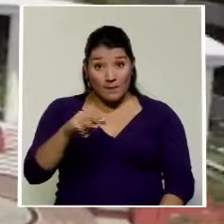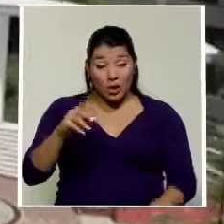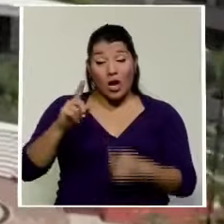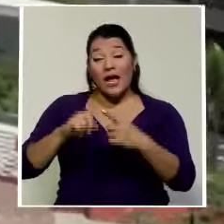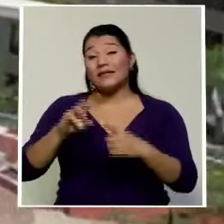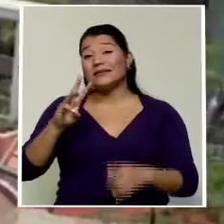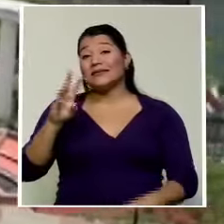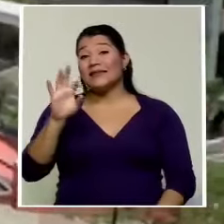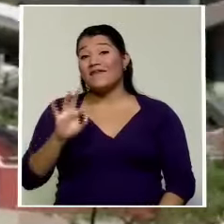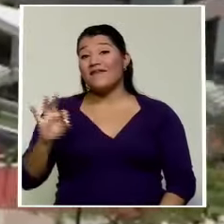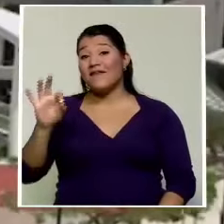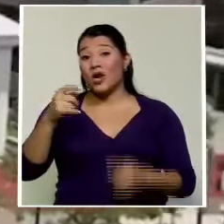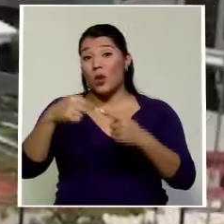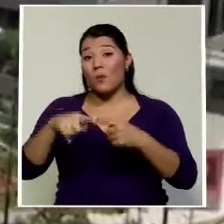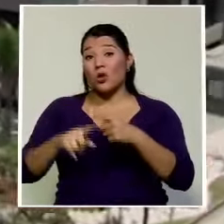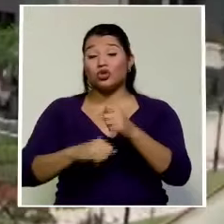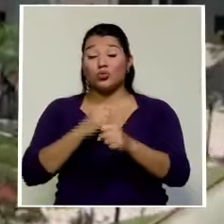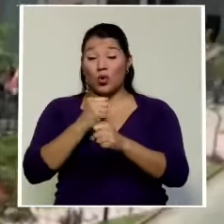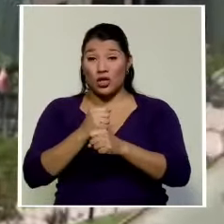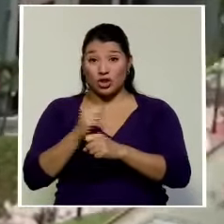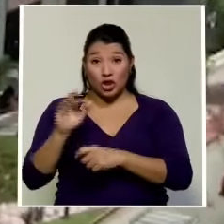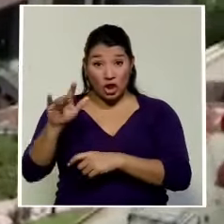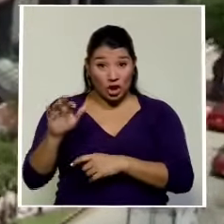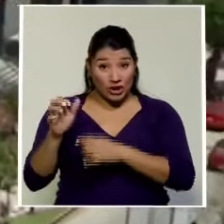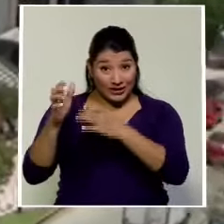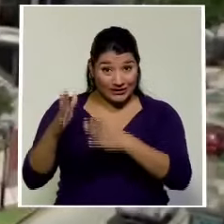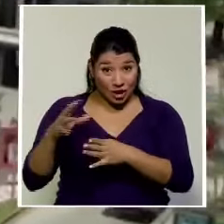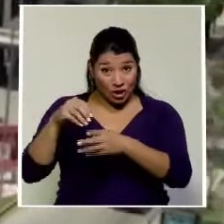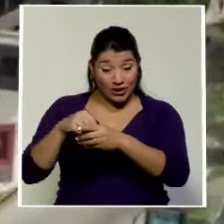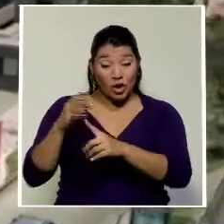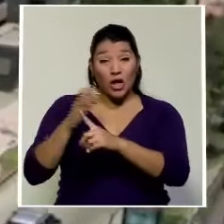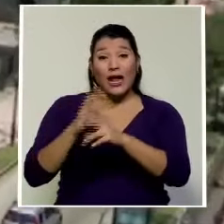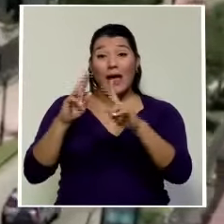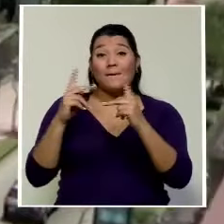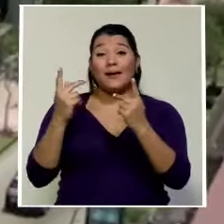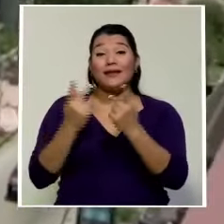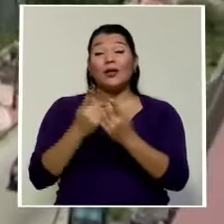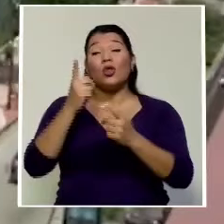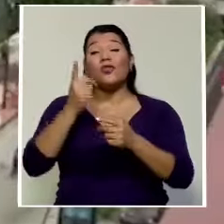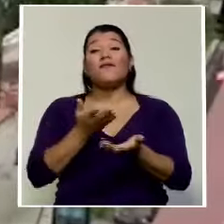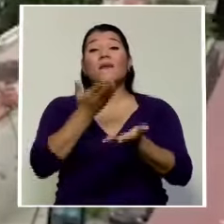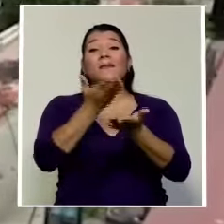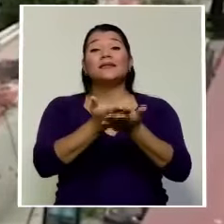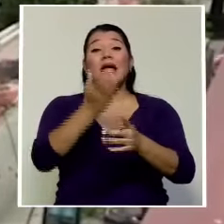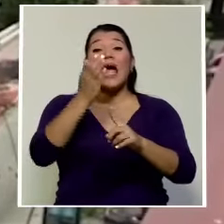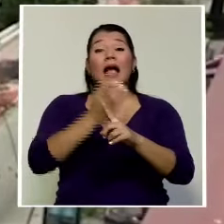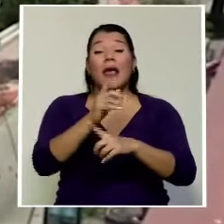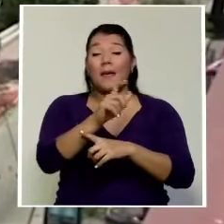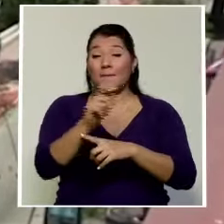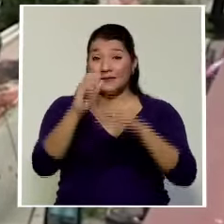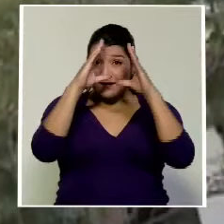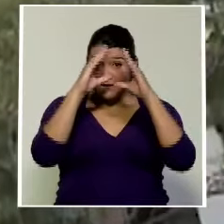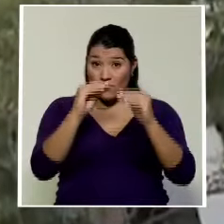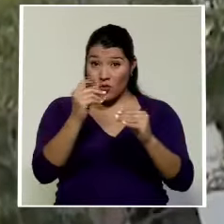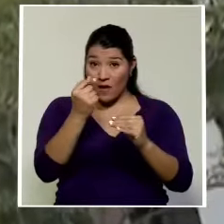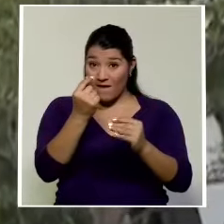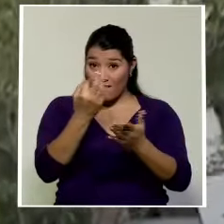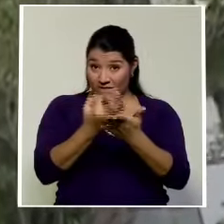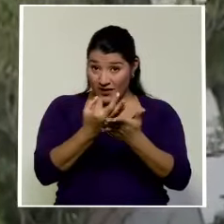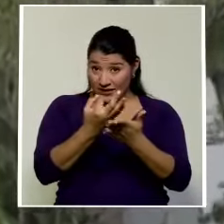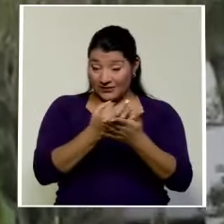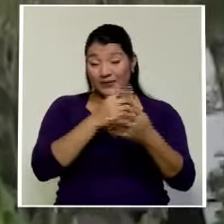6 de febrero del próximo año, los tesoreros de las agrupaciones partidarias deberán presentar mensualmente sus informes financieros, incluidos